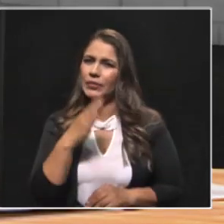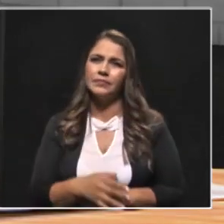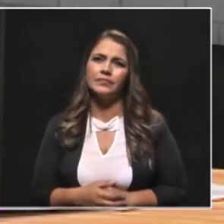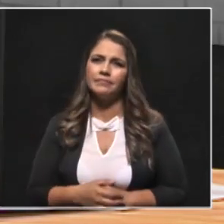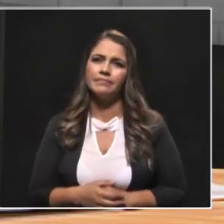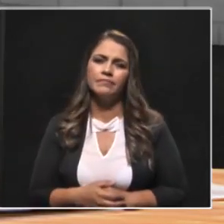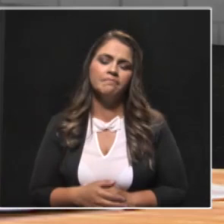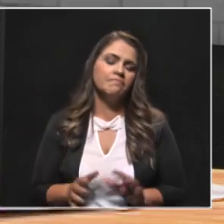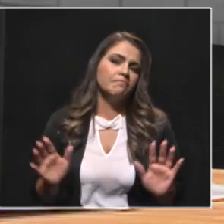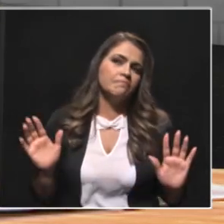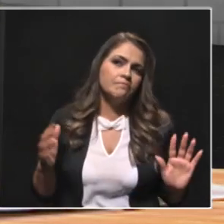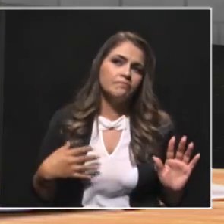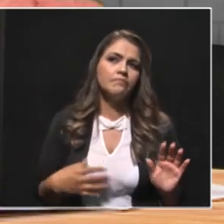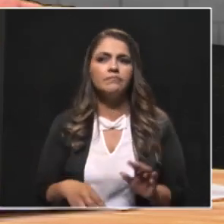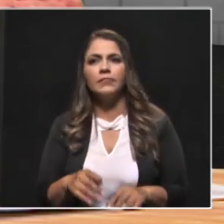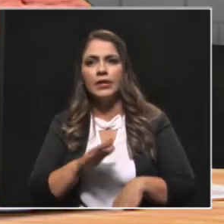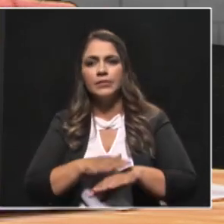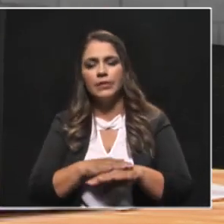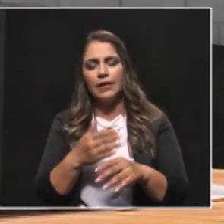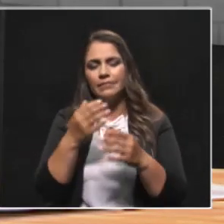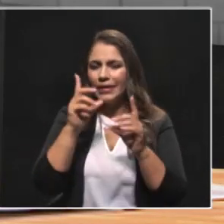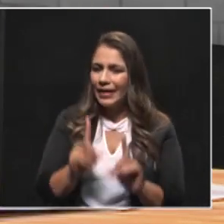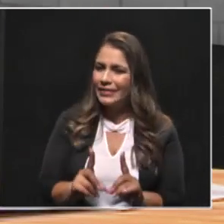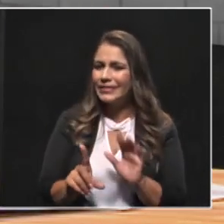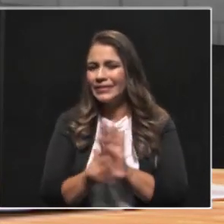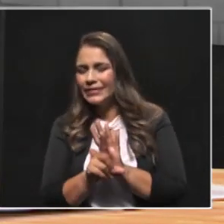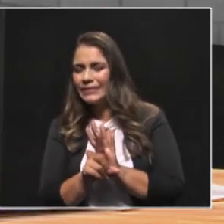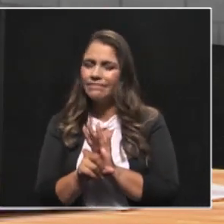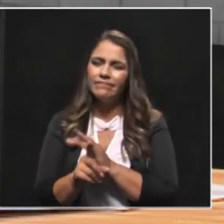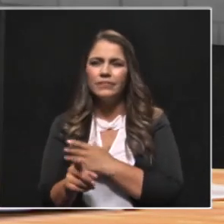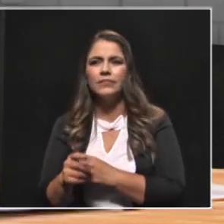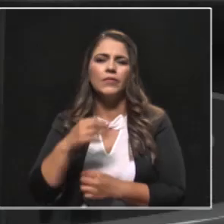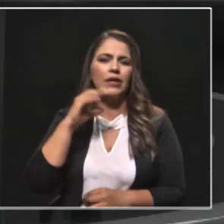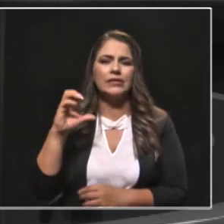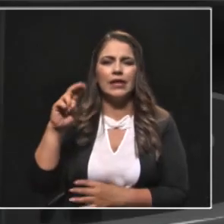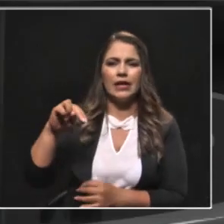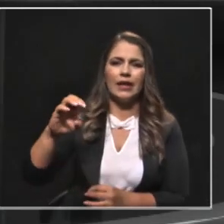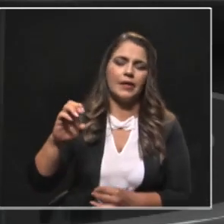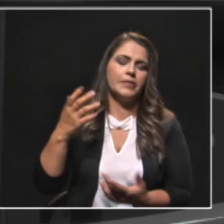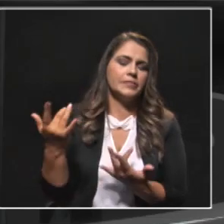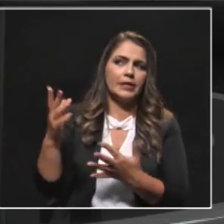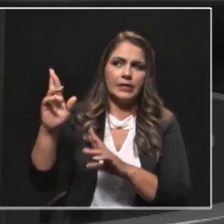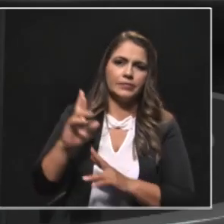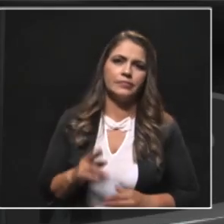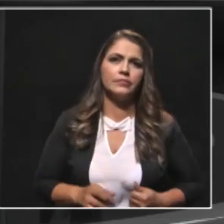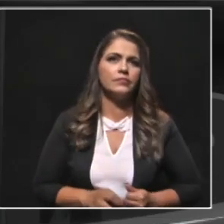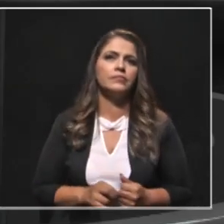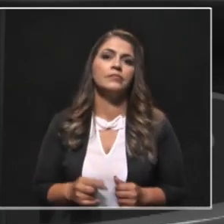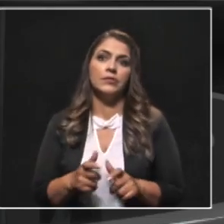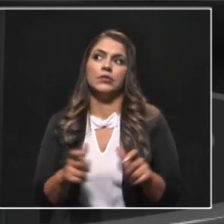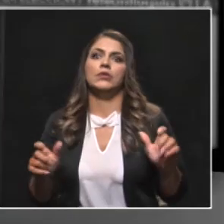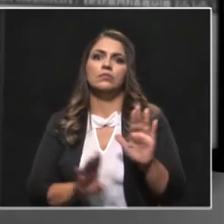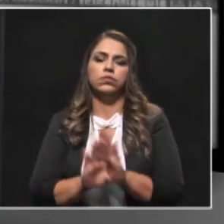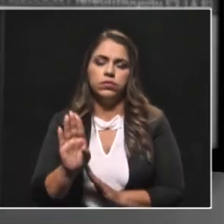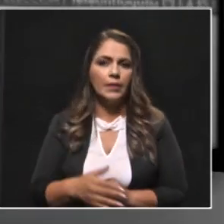Consejo Nacional Electoral nos diga si eso es legal o ilegal. Lo que es claro es que se disparó el fenómeno. Se disparó el fenómeno.